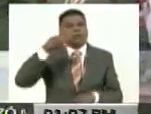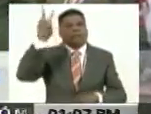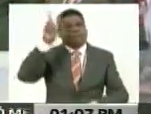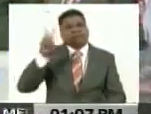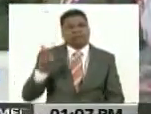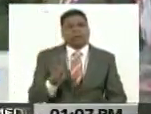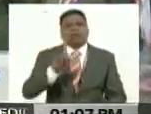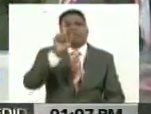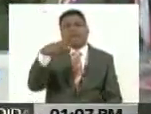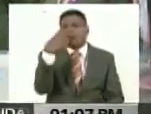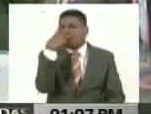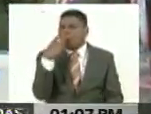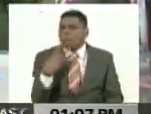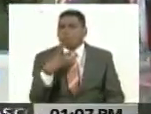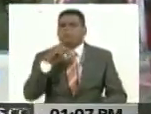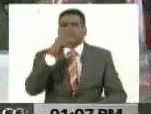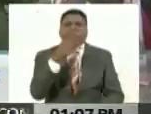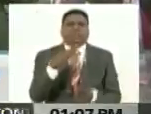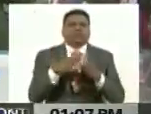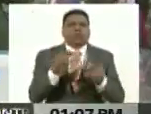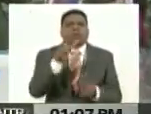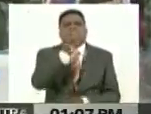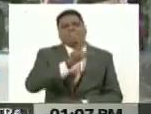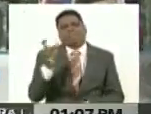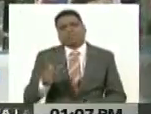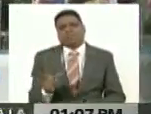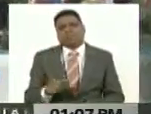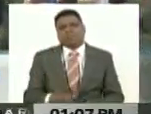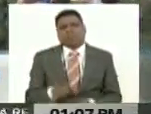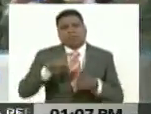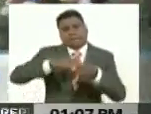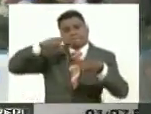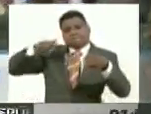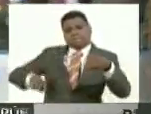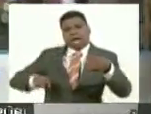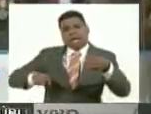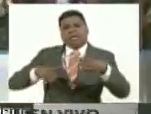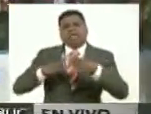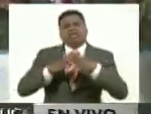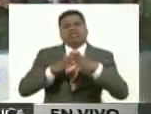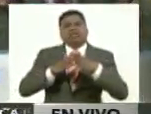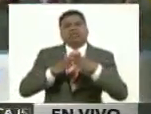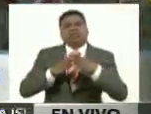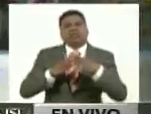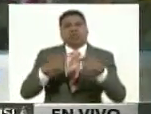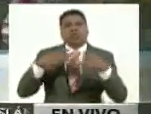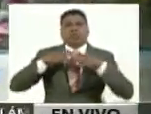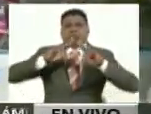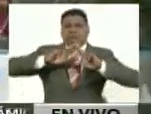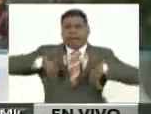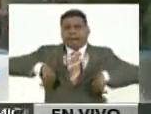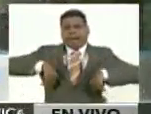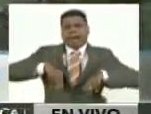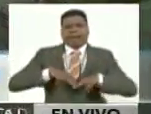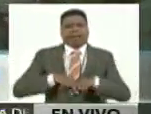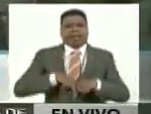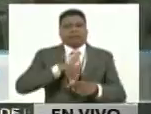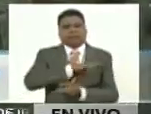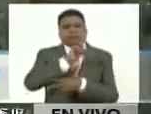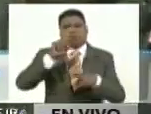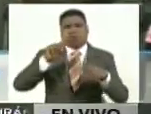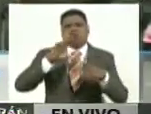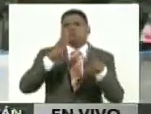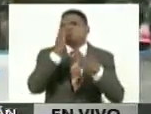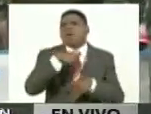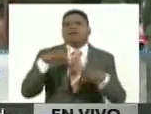los más pobres y los más humildes, los sempiternos excluidos de la tierra, los descalzos, los sin camisa, los sin casa, los